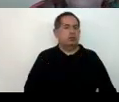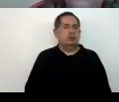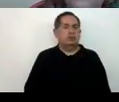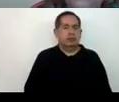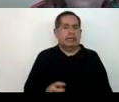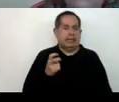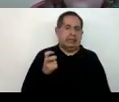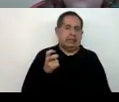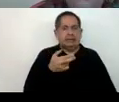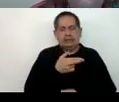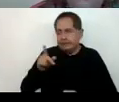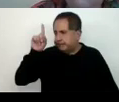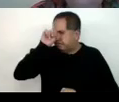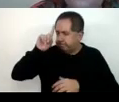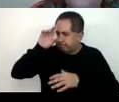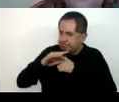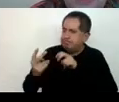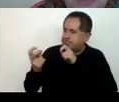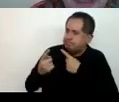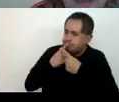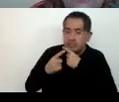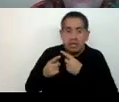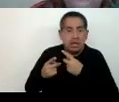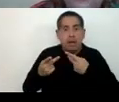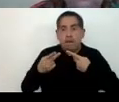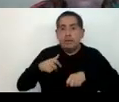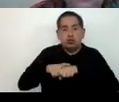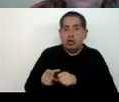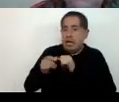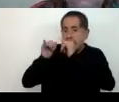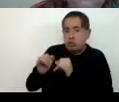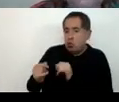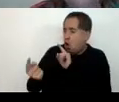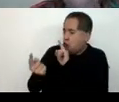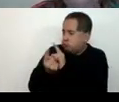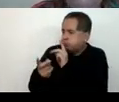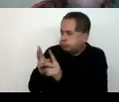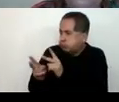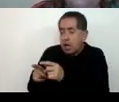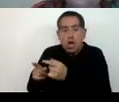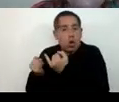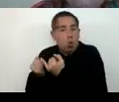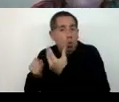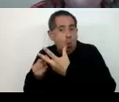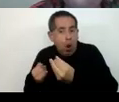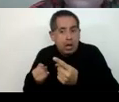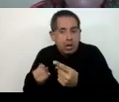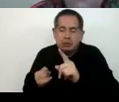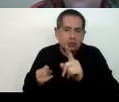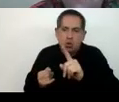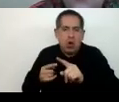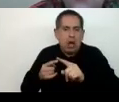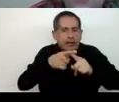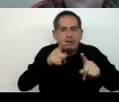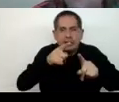un proceso de orientación personalizado. O sea, lo que es para una persona no puede ser exactamente lo mismo para